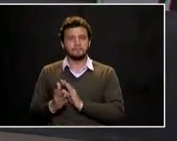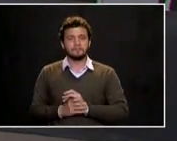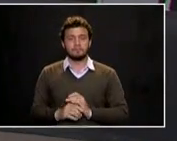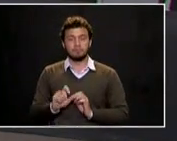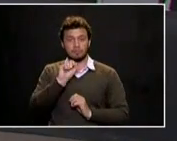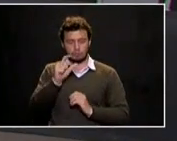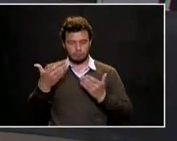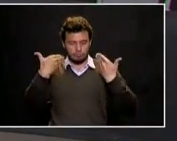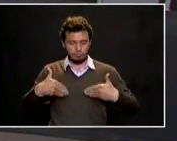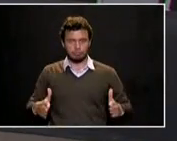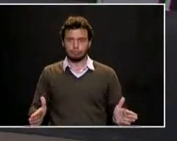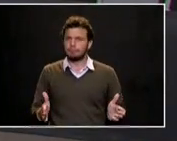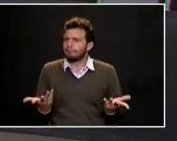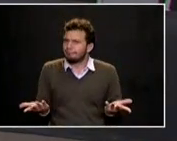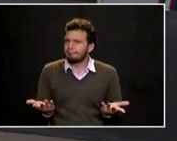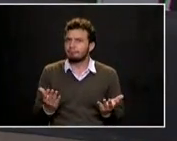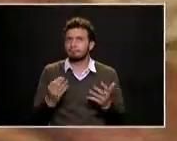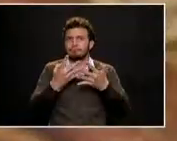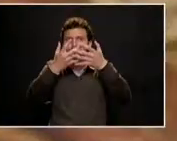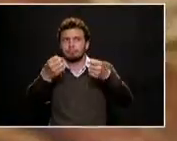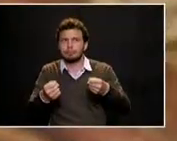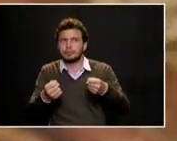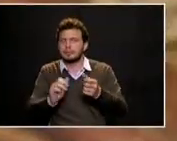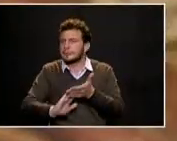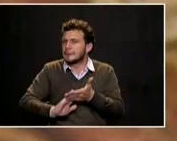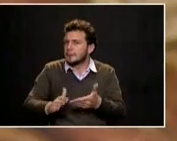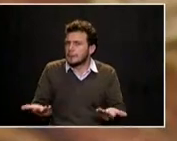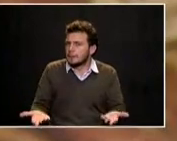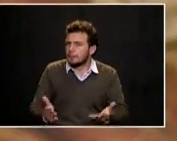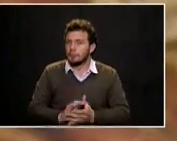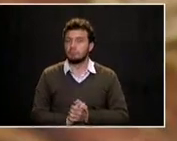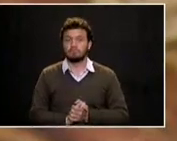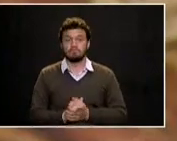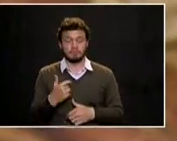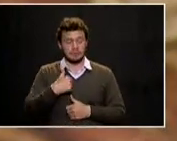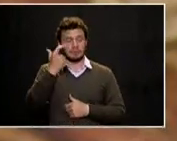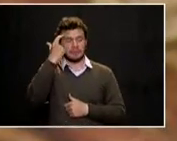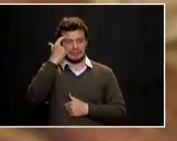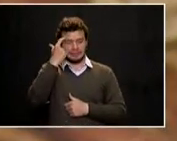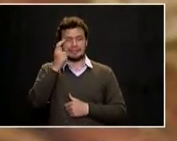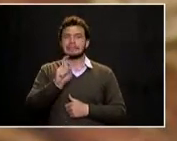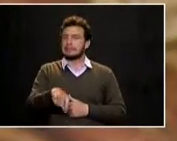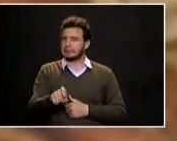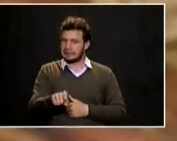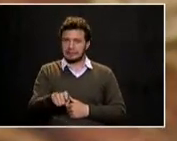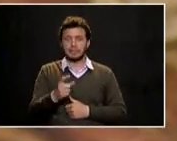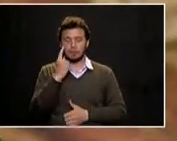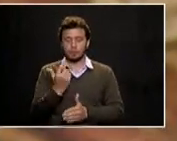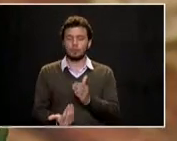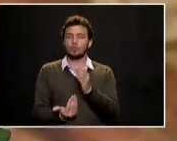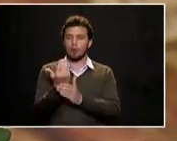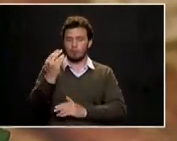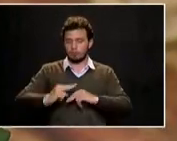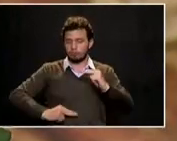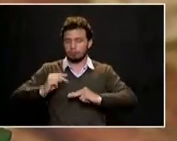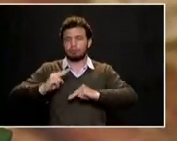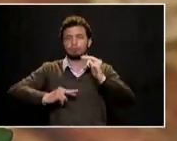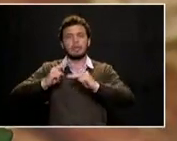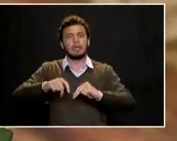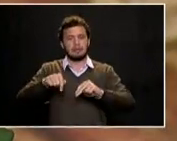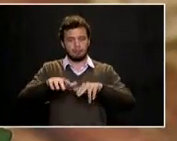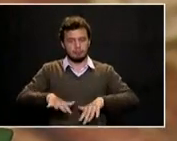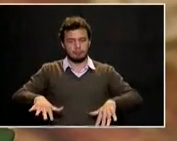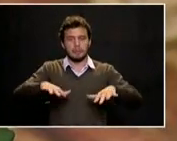Beatriz Rabe. Crisis carcelaria, candidata. También creo que es necesario también construir esa nueva cárcel en Medellín,